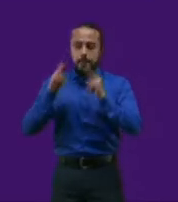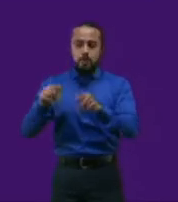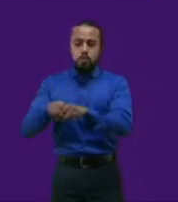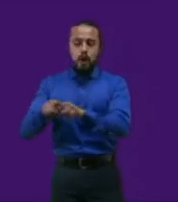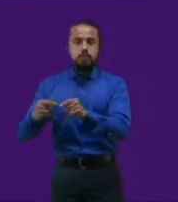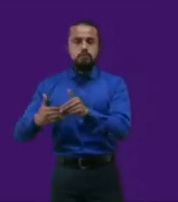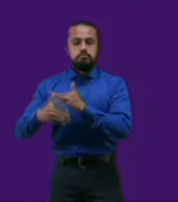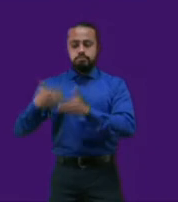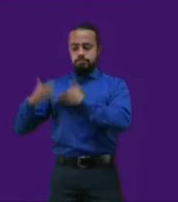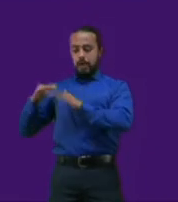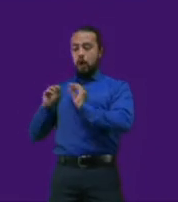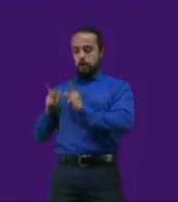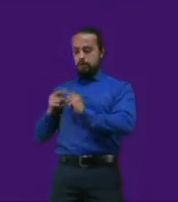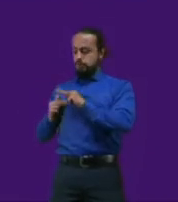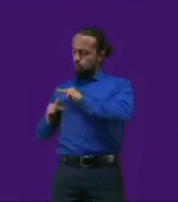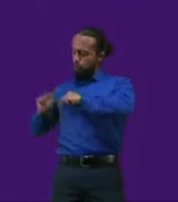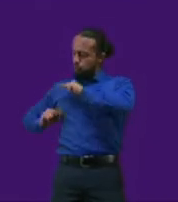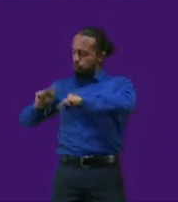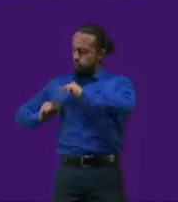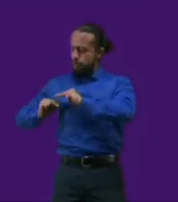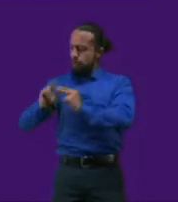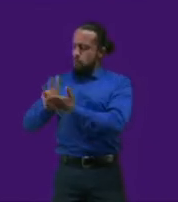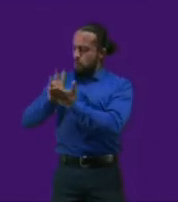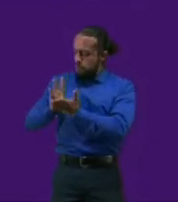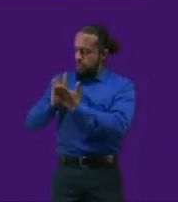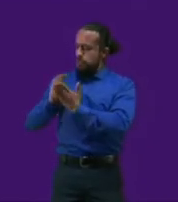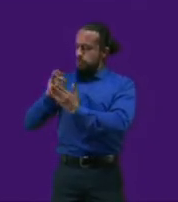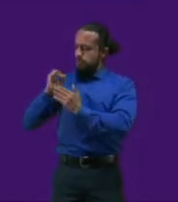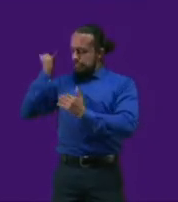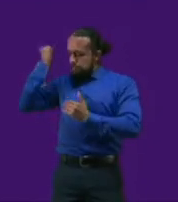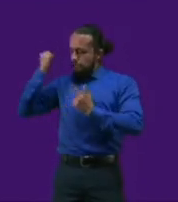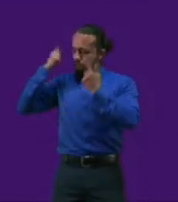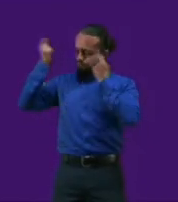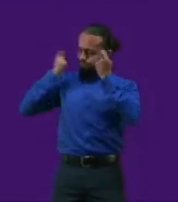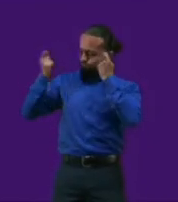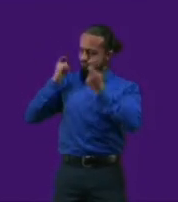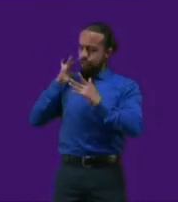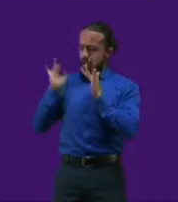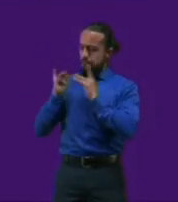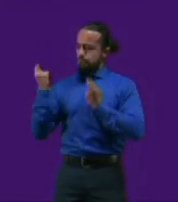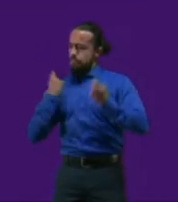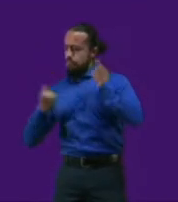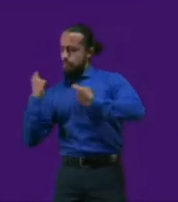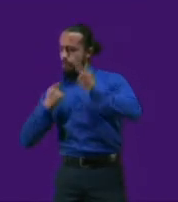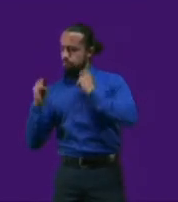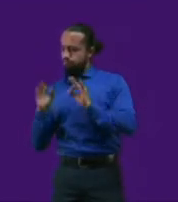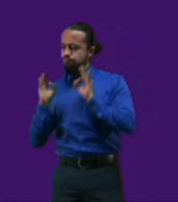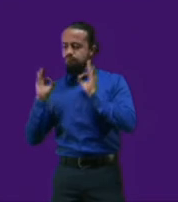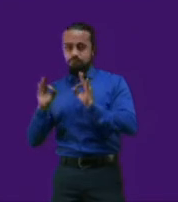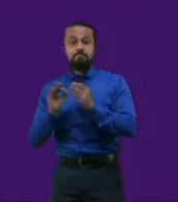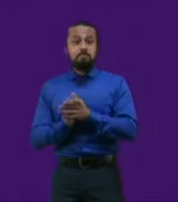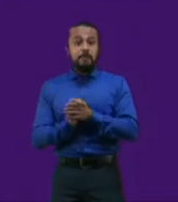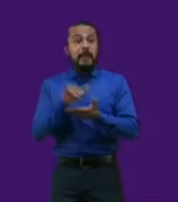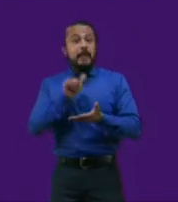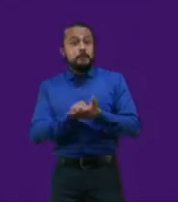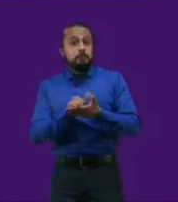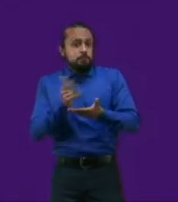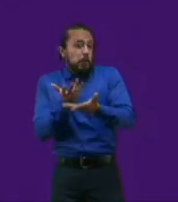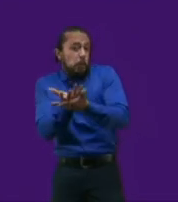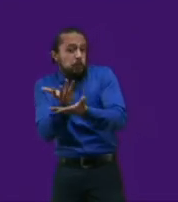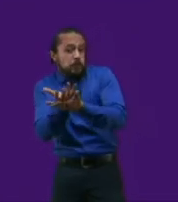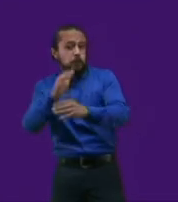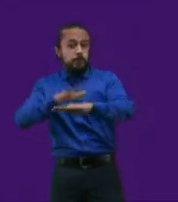todo el supply chain hacia el campo. Y ahí te diría, para esa parte de market